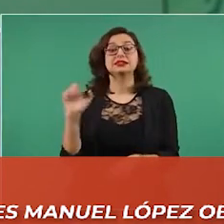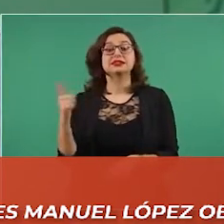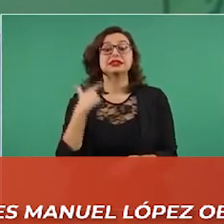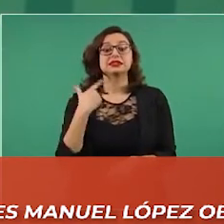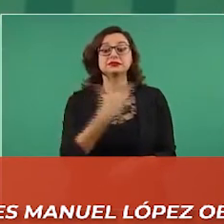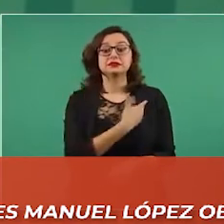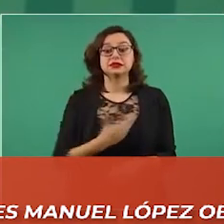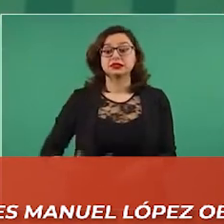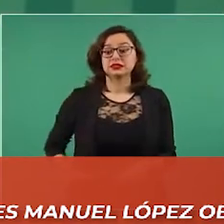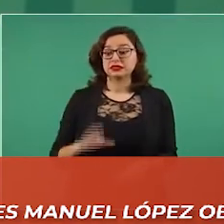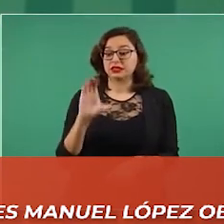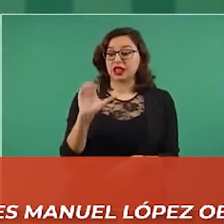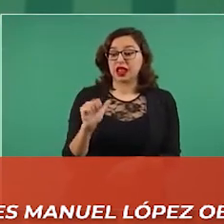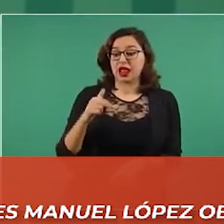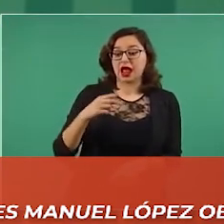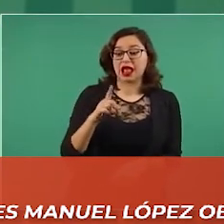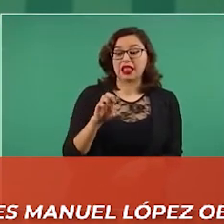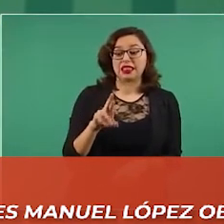para